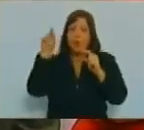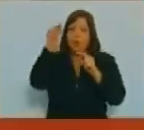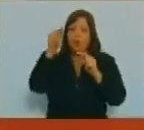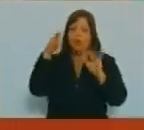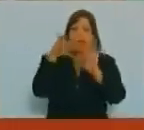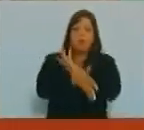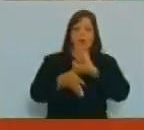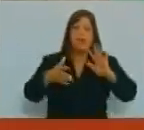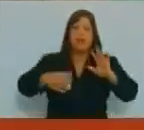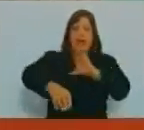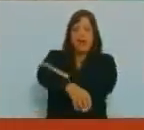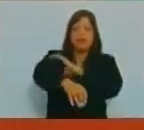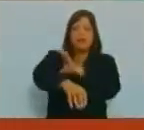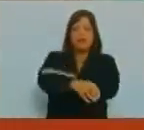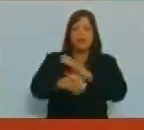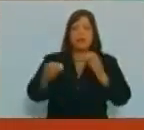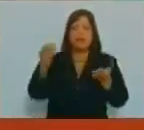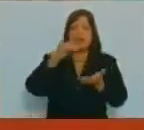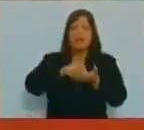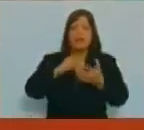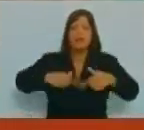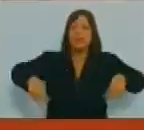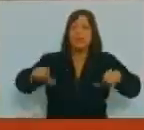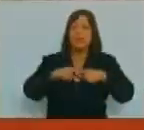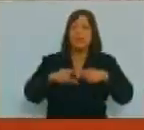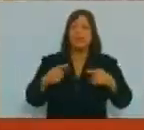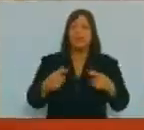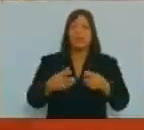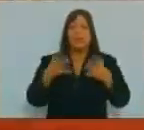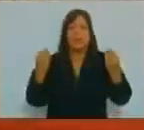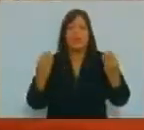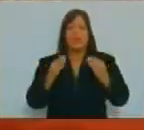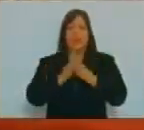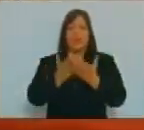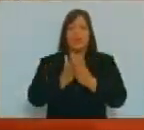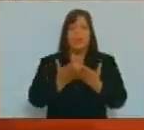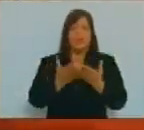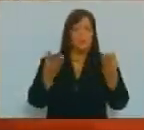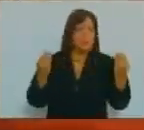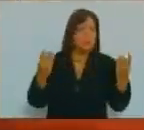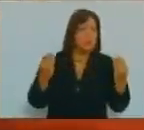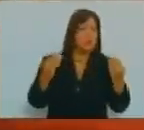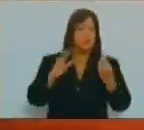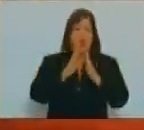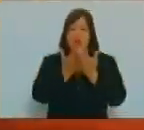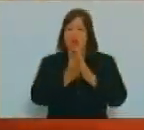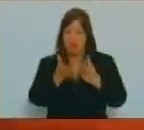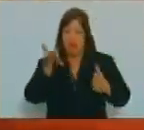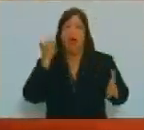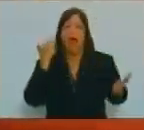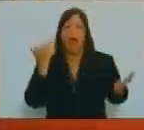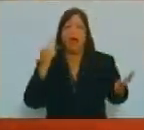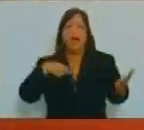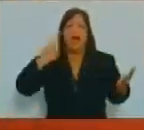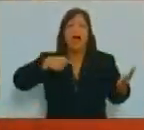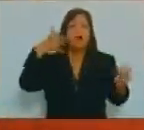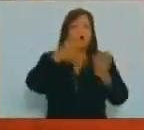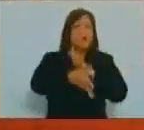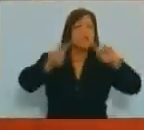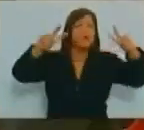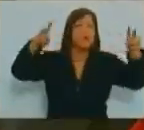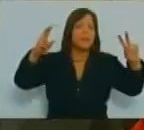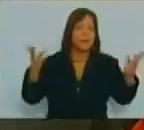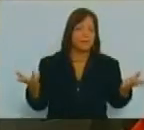que siempre es la derecha se escribió en libros abundantes hay muchísimas bibliografía que habla al respecto